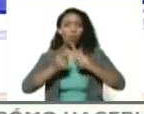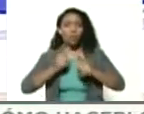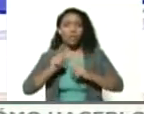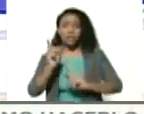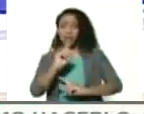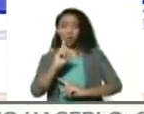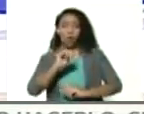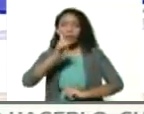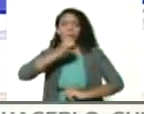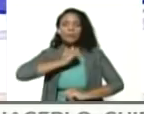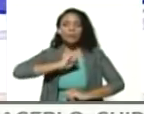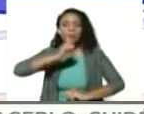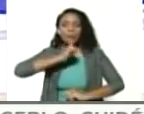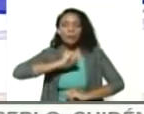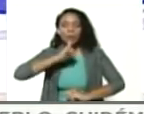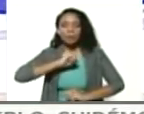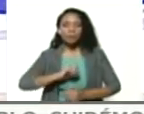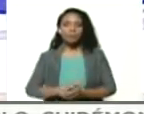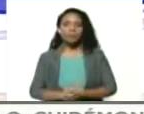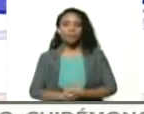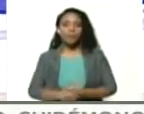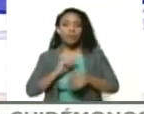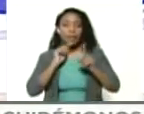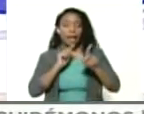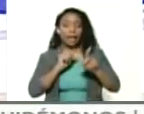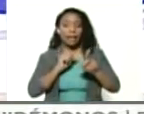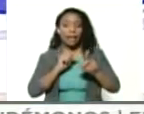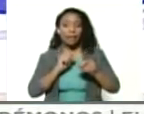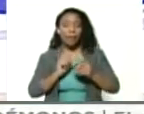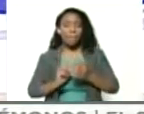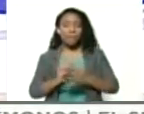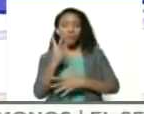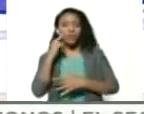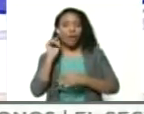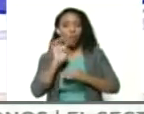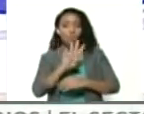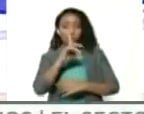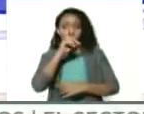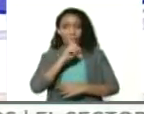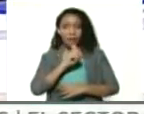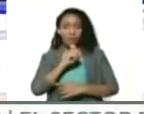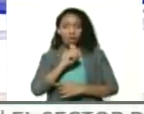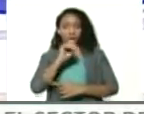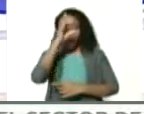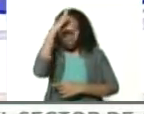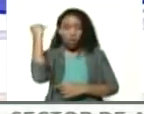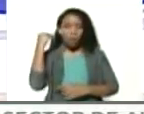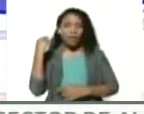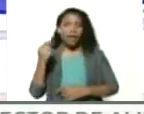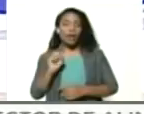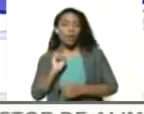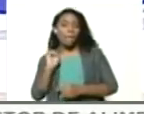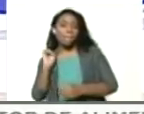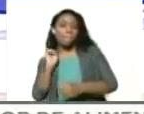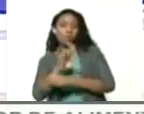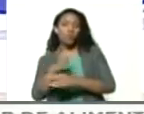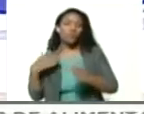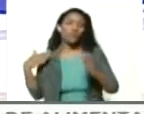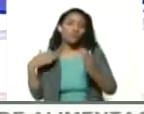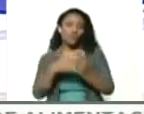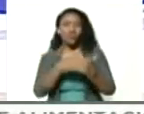hubiéramos aguantado la mecha, esta mecha de 4 años de Trump, que nos tiraron con todo a